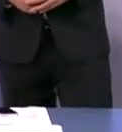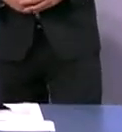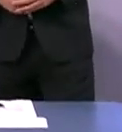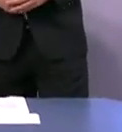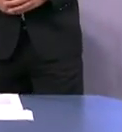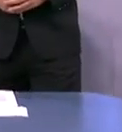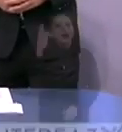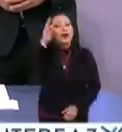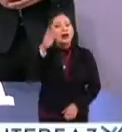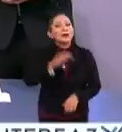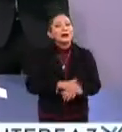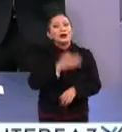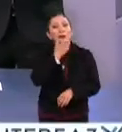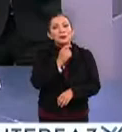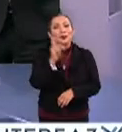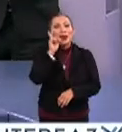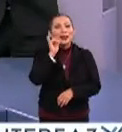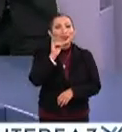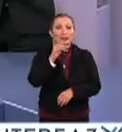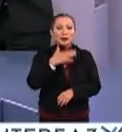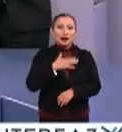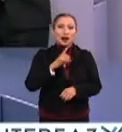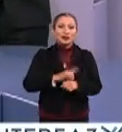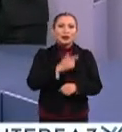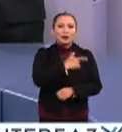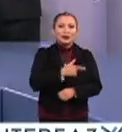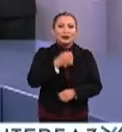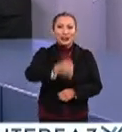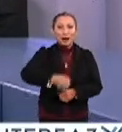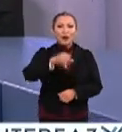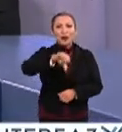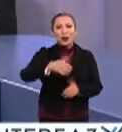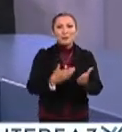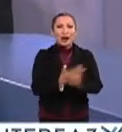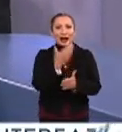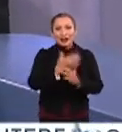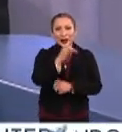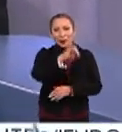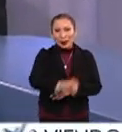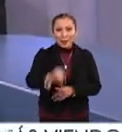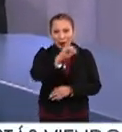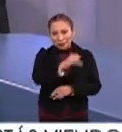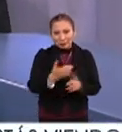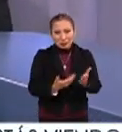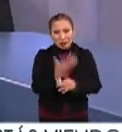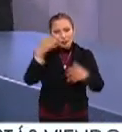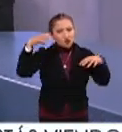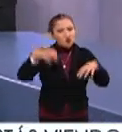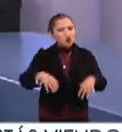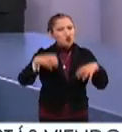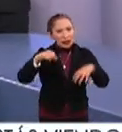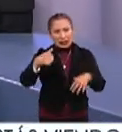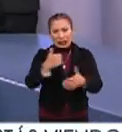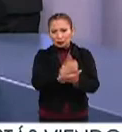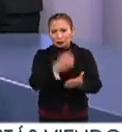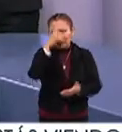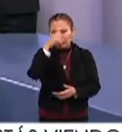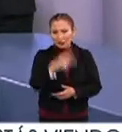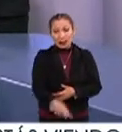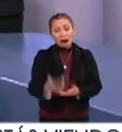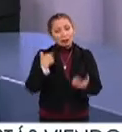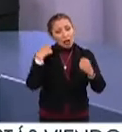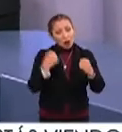Hola, ¿qué tal amigos y amigas de Interfaz? Muy buenos días, es un gusto saludarlos esta mañana de jueves, una mañana lluviosa en la Ciudad de